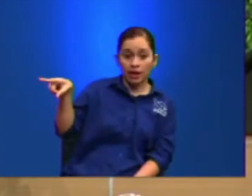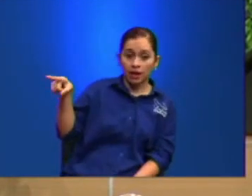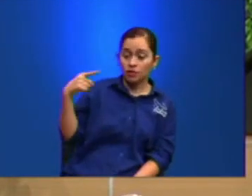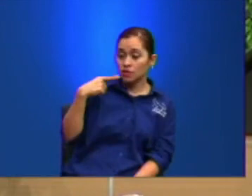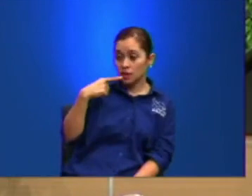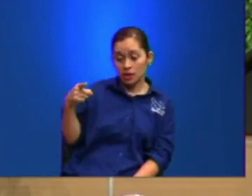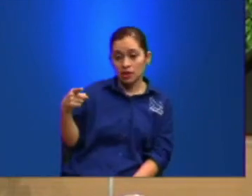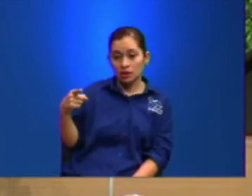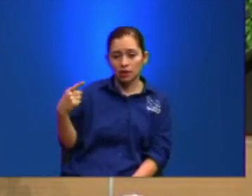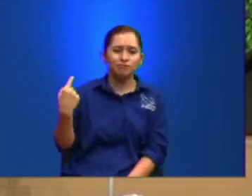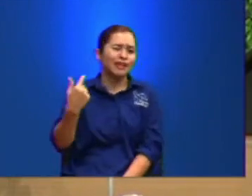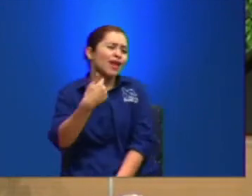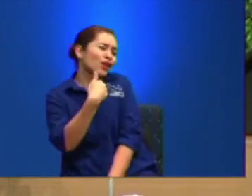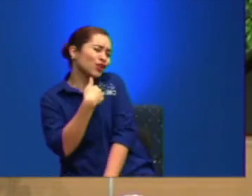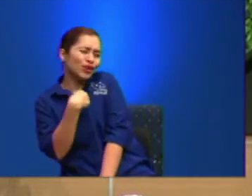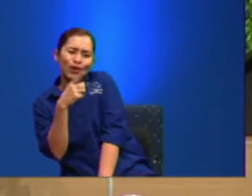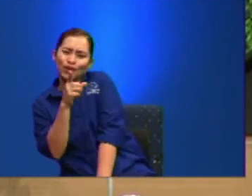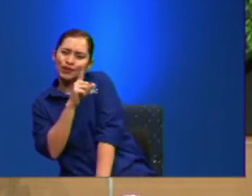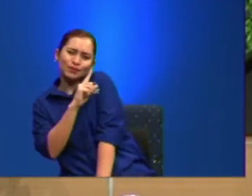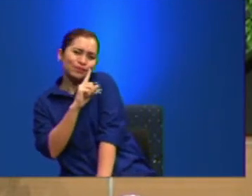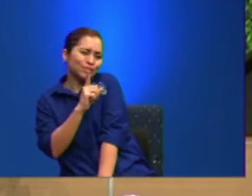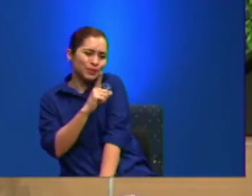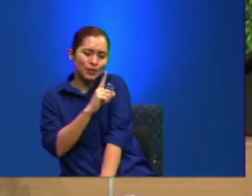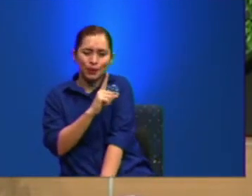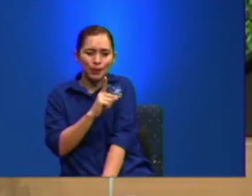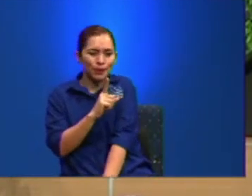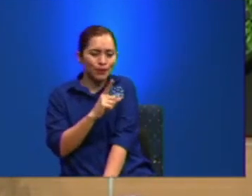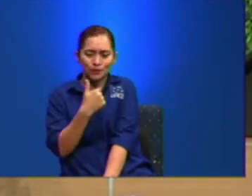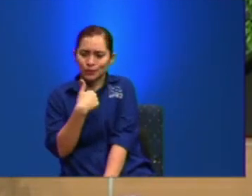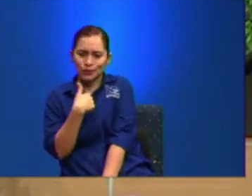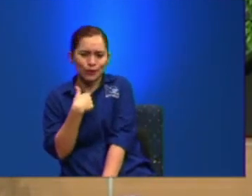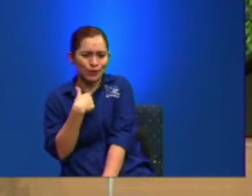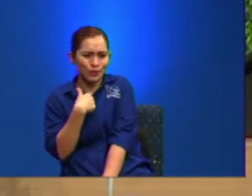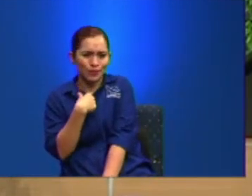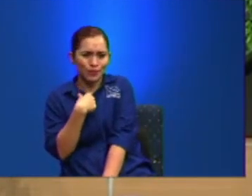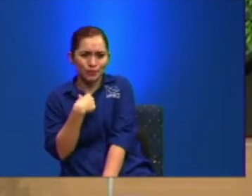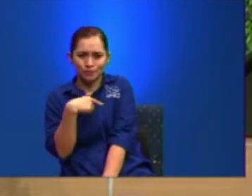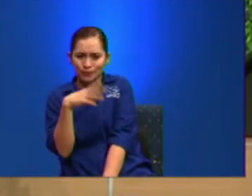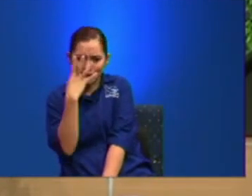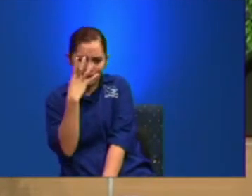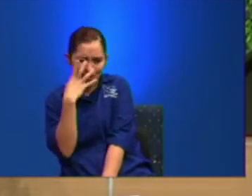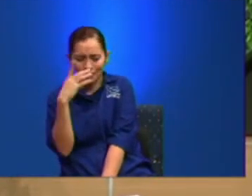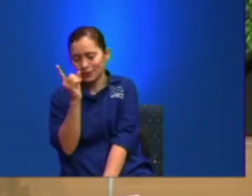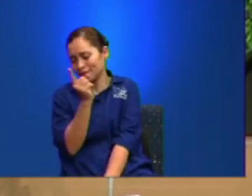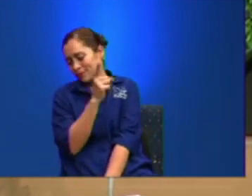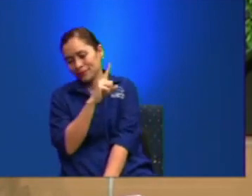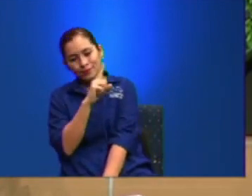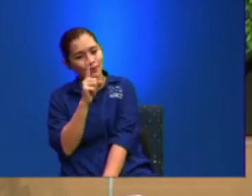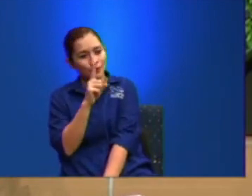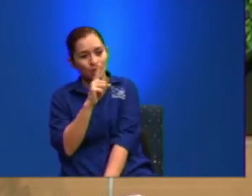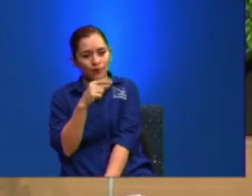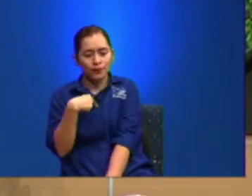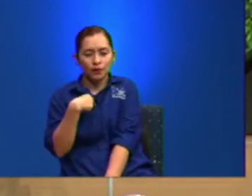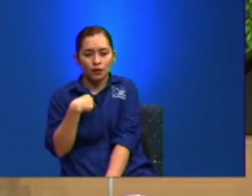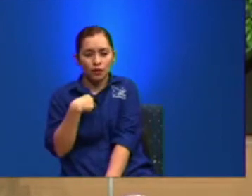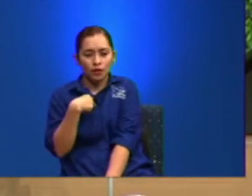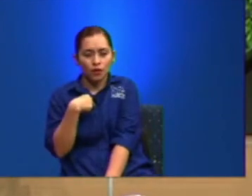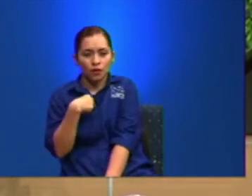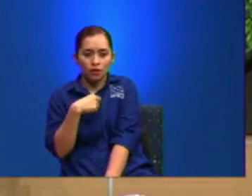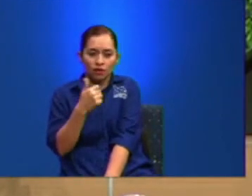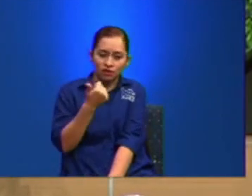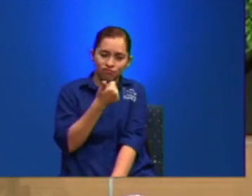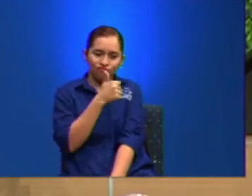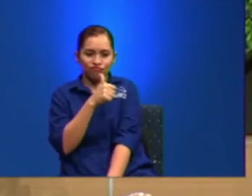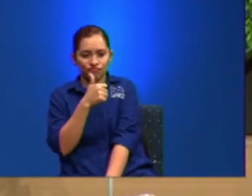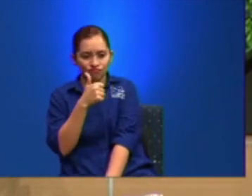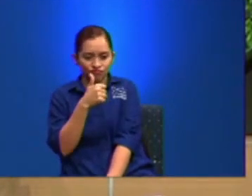acaso estoy pecando al caso del caso estoy mujer y ando chupando el metiéndome polvo blanco en la que no